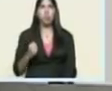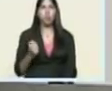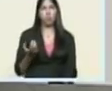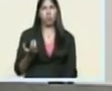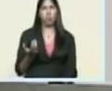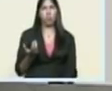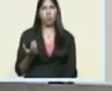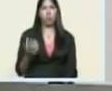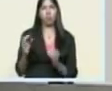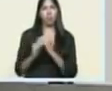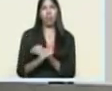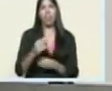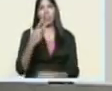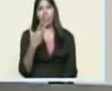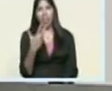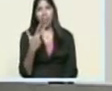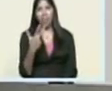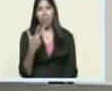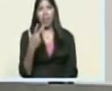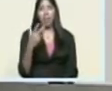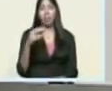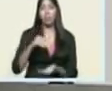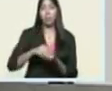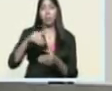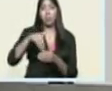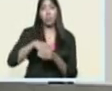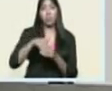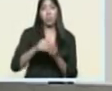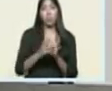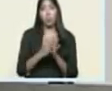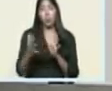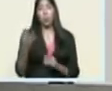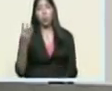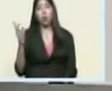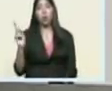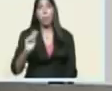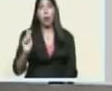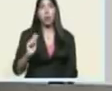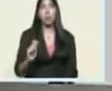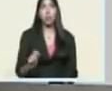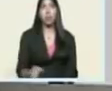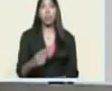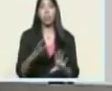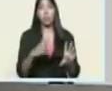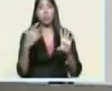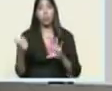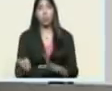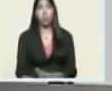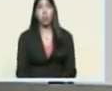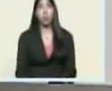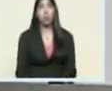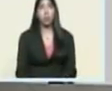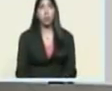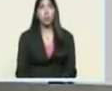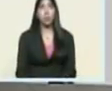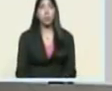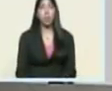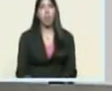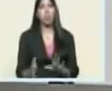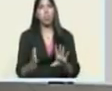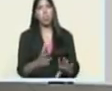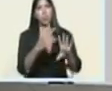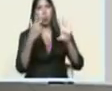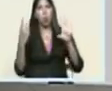Tres elecciones en 4 meses y medio. 4 por 4. Más 2. En 18